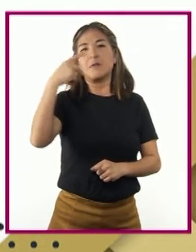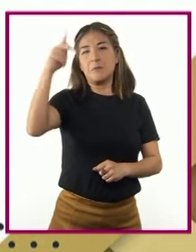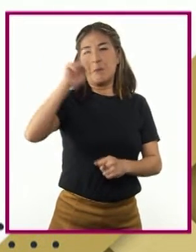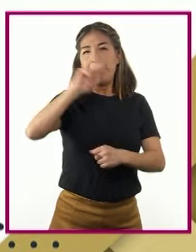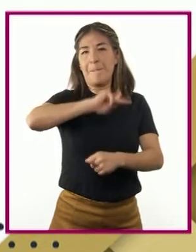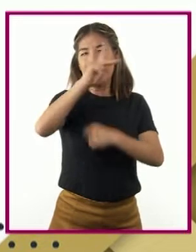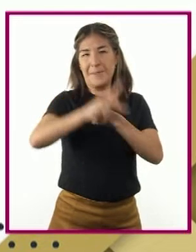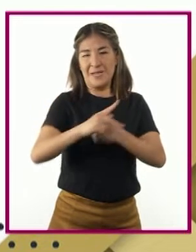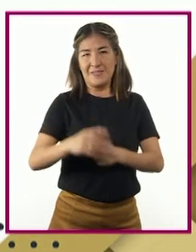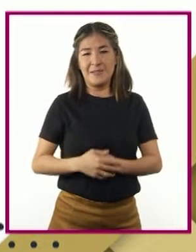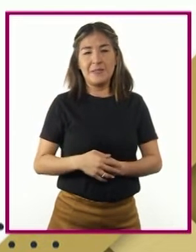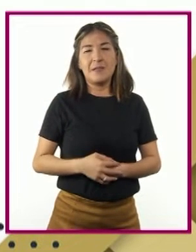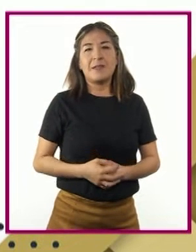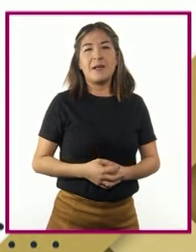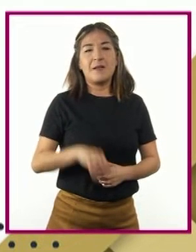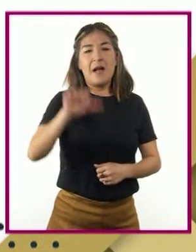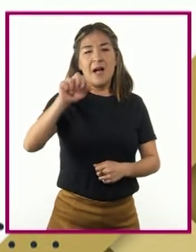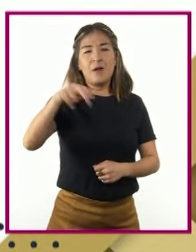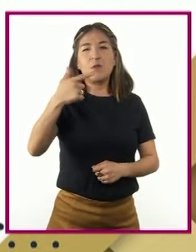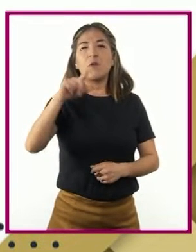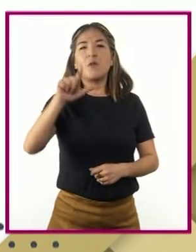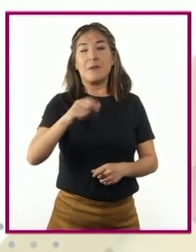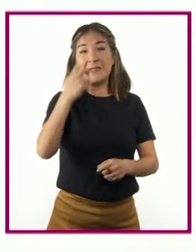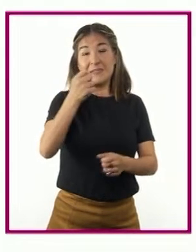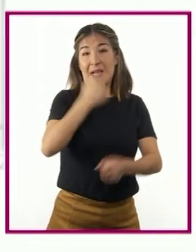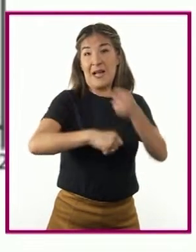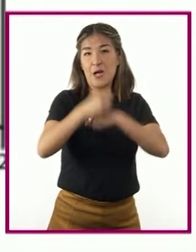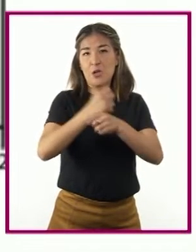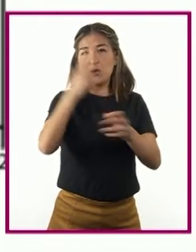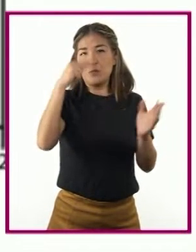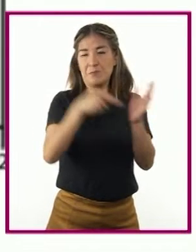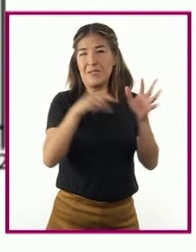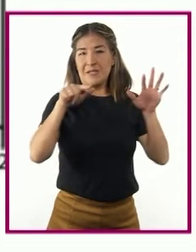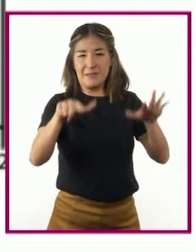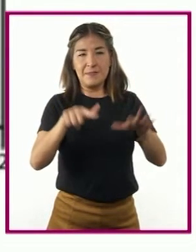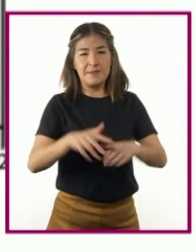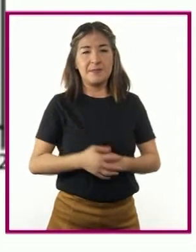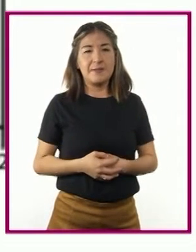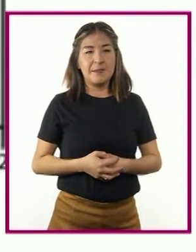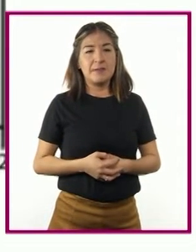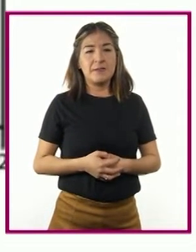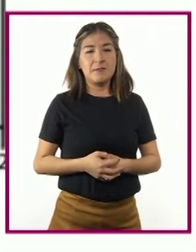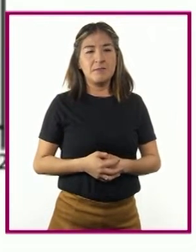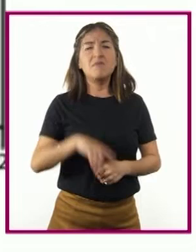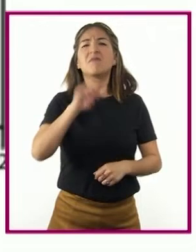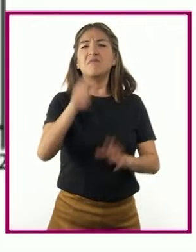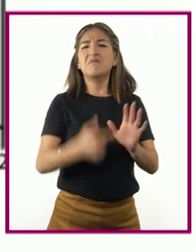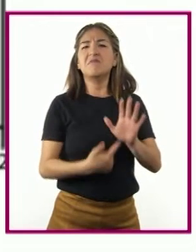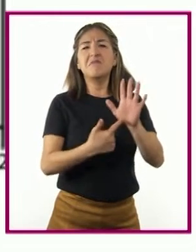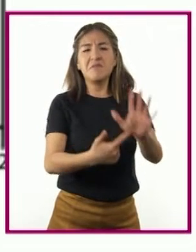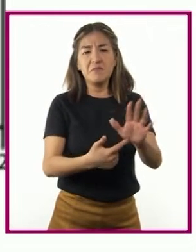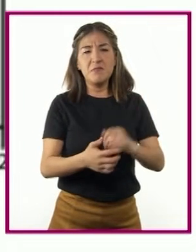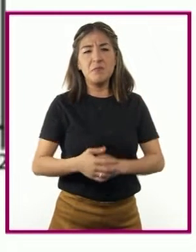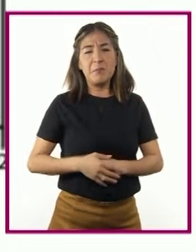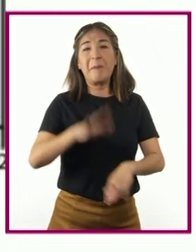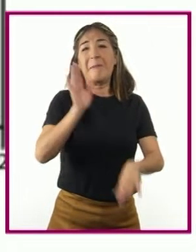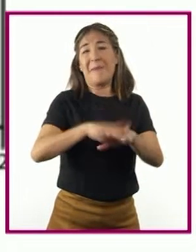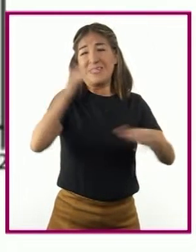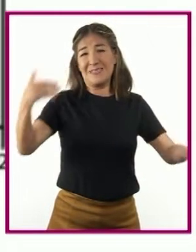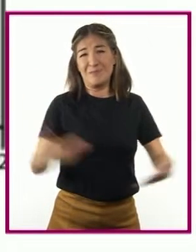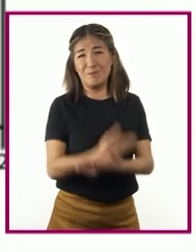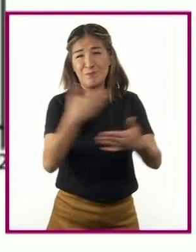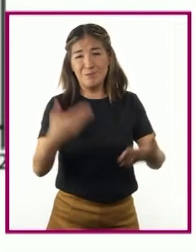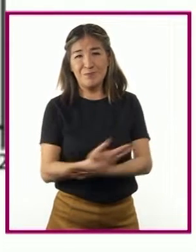africano, Angola, en el año 2017. Esta gráfica indica un alto número de